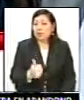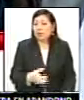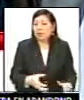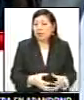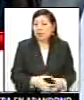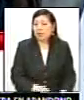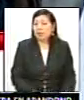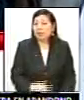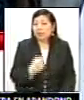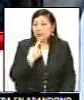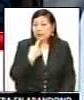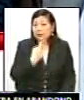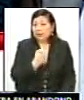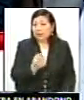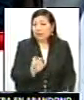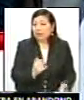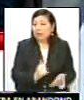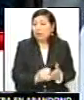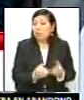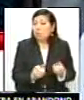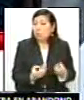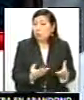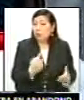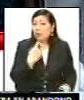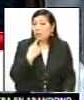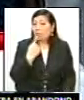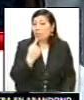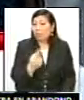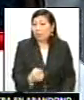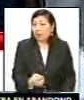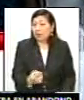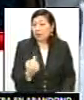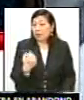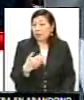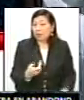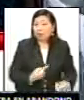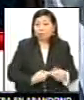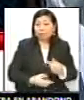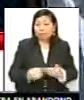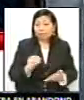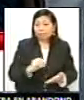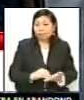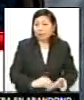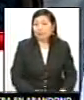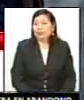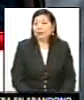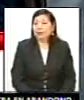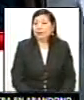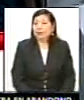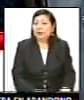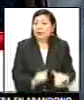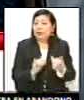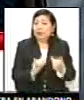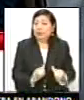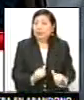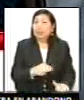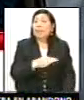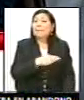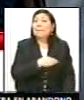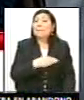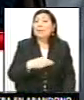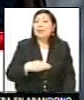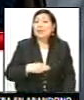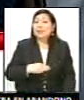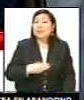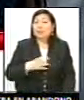comisión, había informado que muchos de los denunciantes ya habían sido reincorporados. Entonces se quedó a que el Ministerio